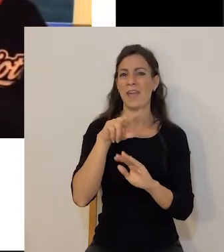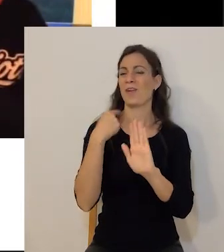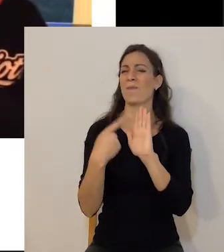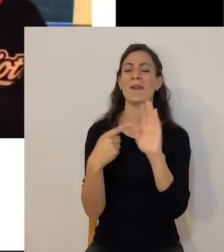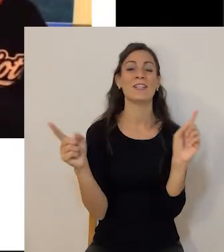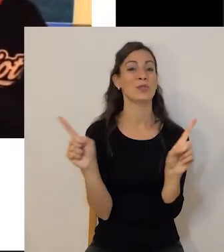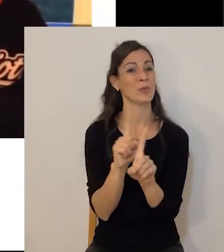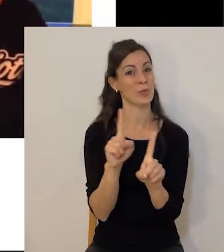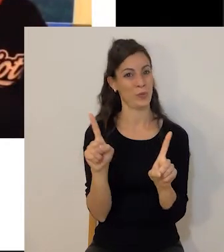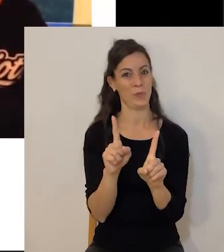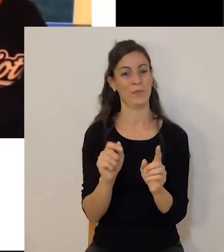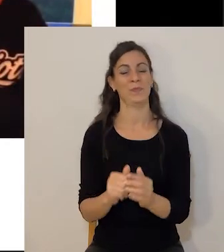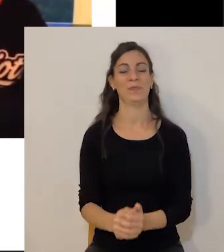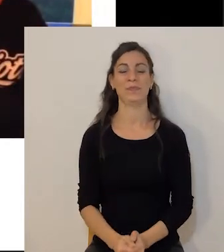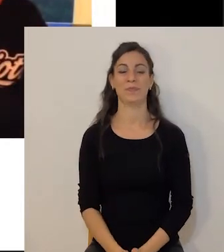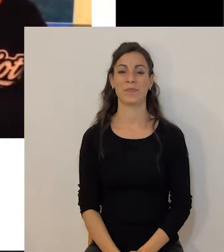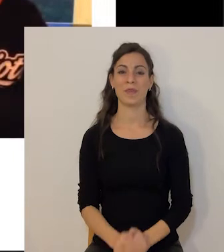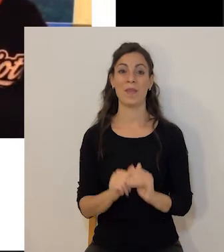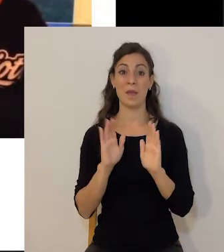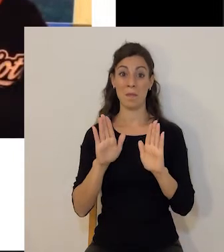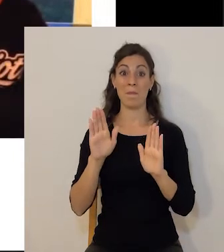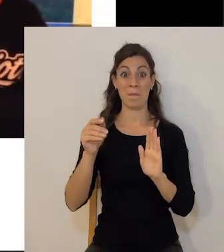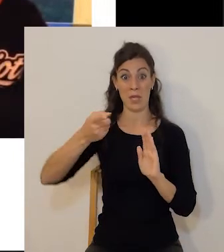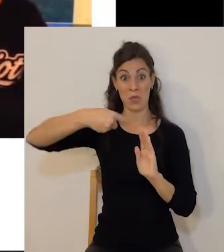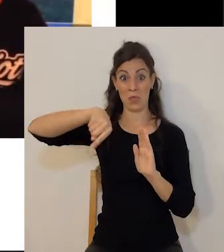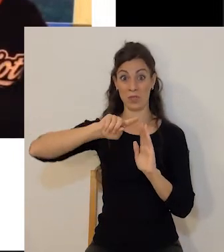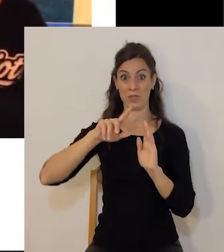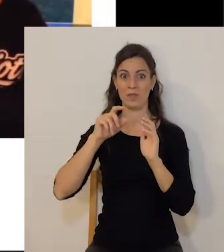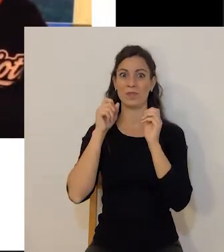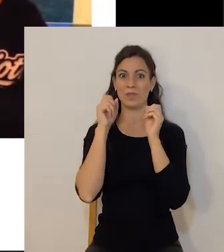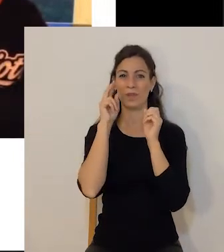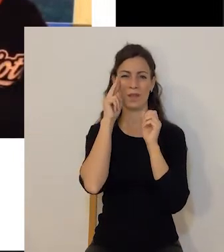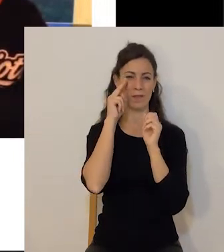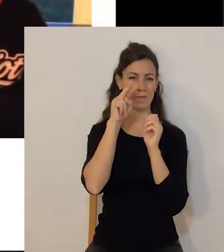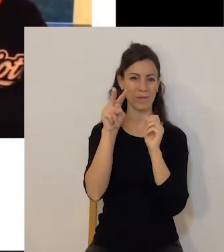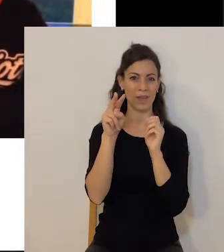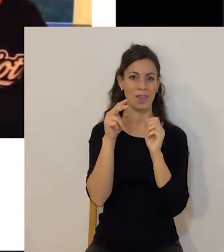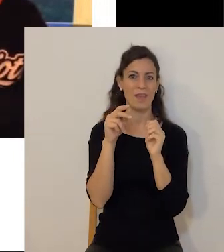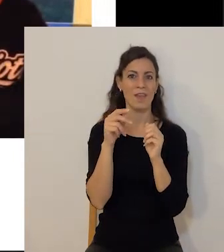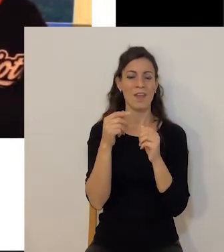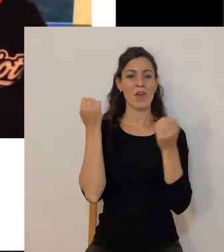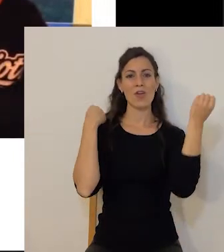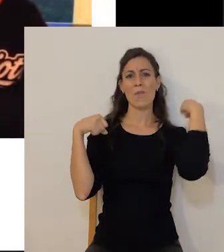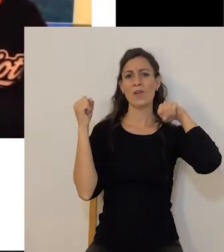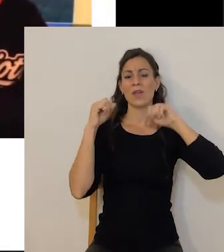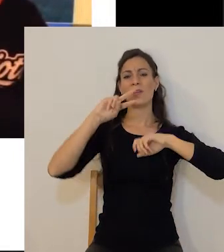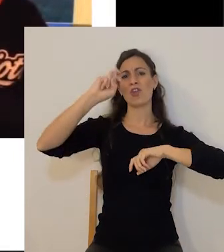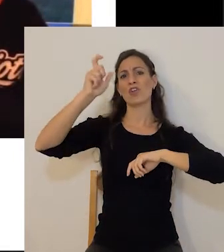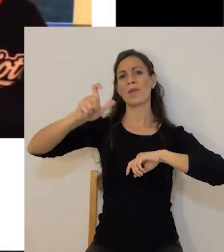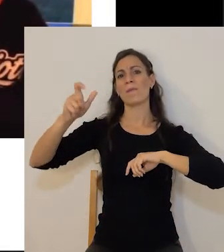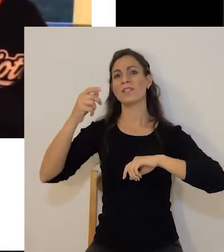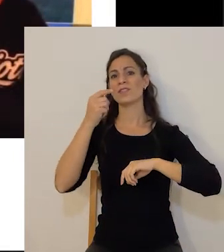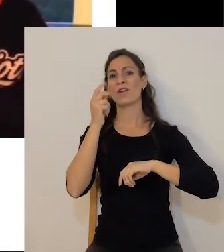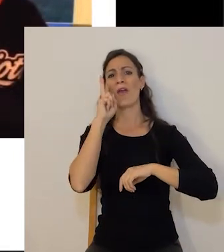todo, pero para que veáis qué fácil es observar la conducta de los demás,